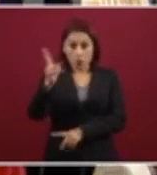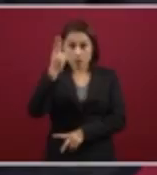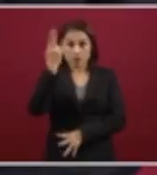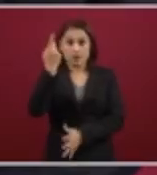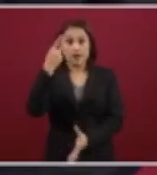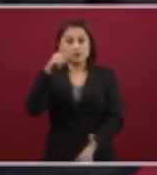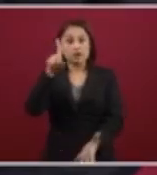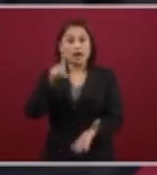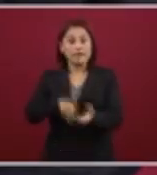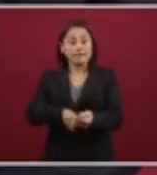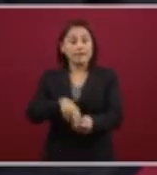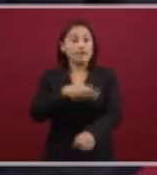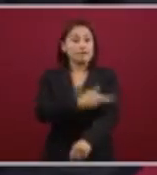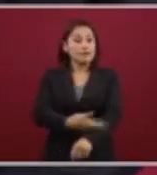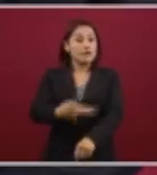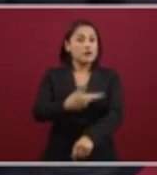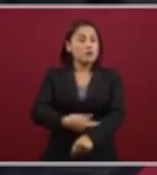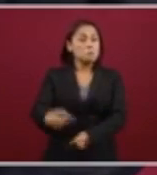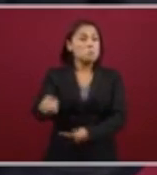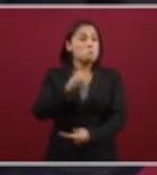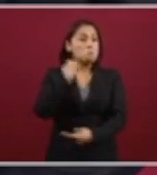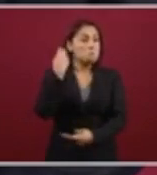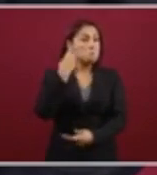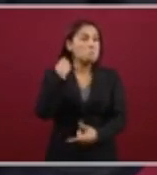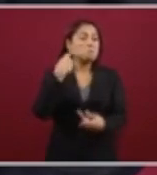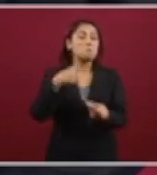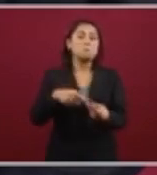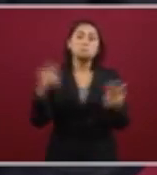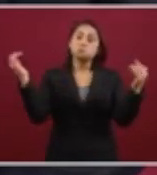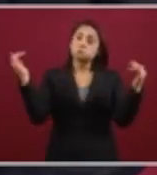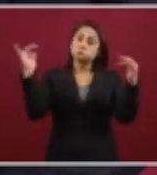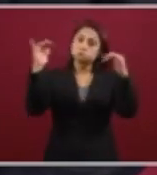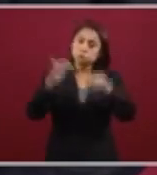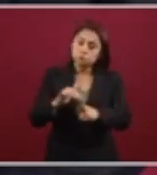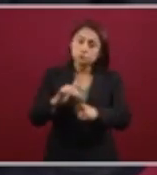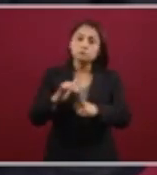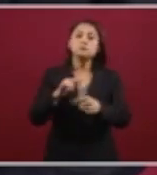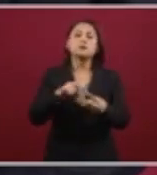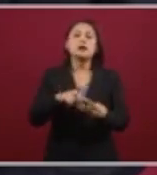seminarios, etcétera, etcétera. Y ahí van